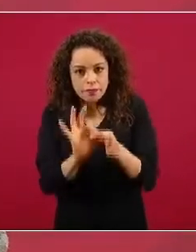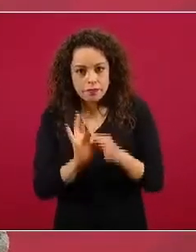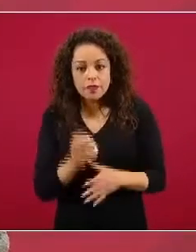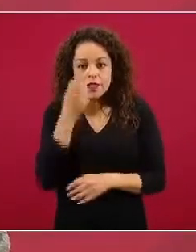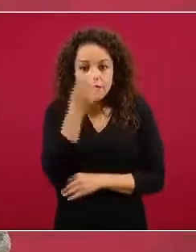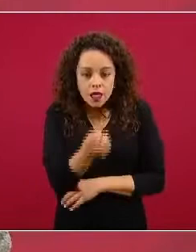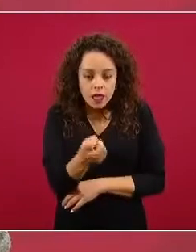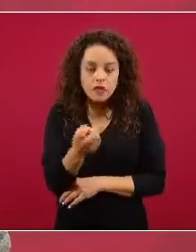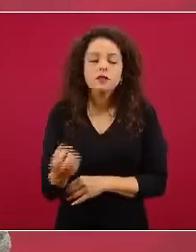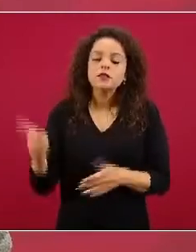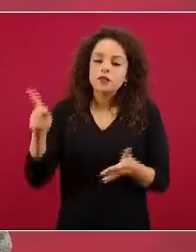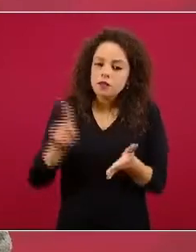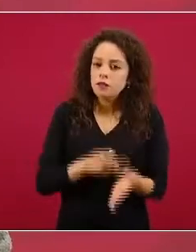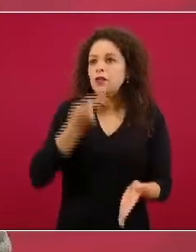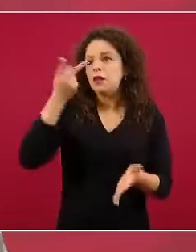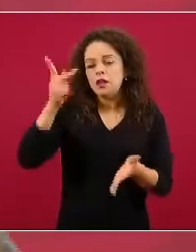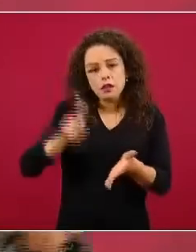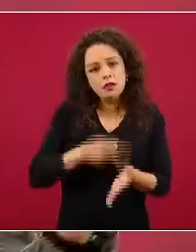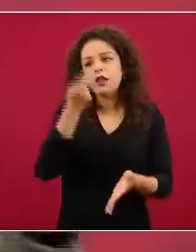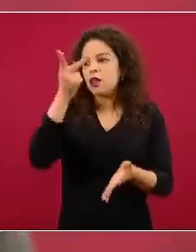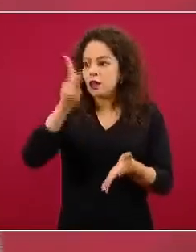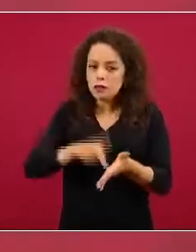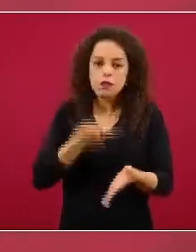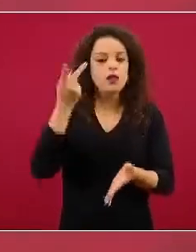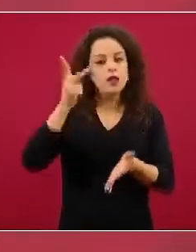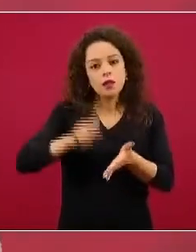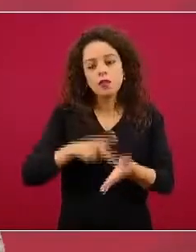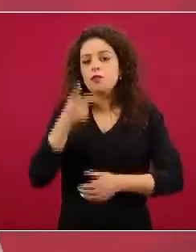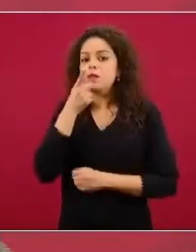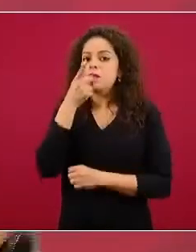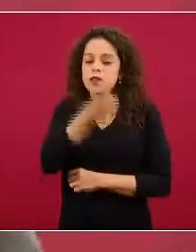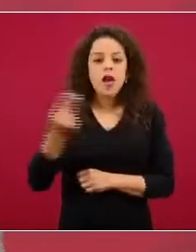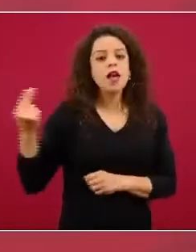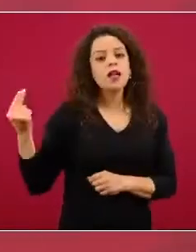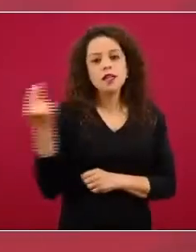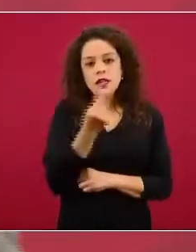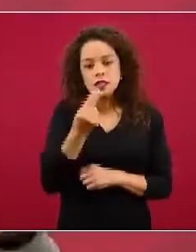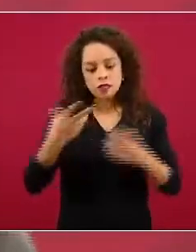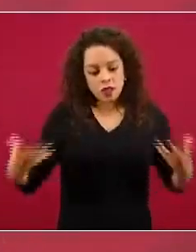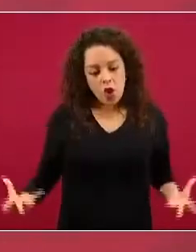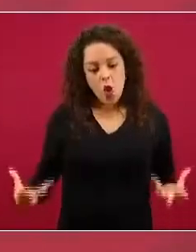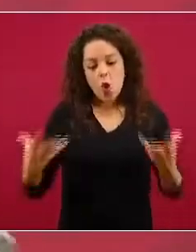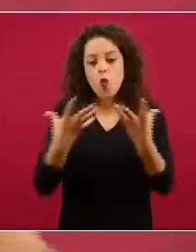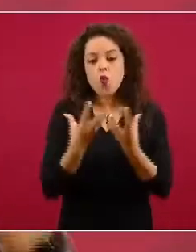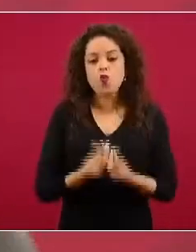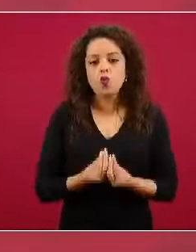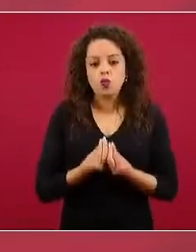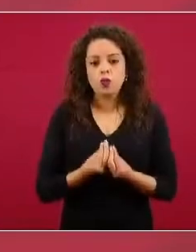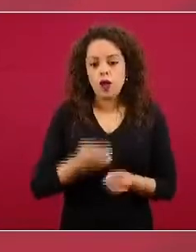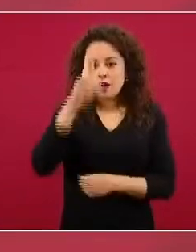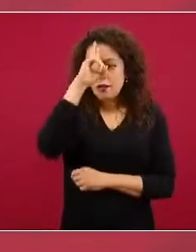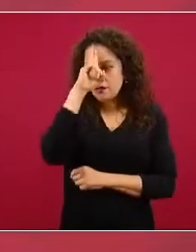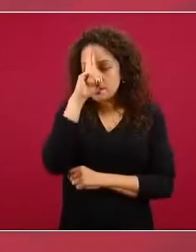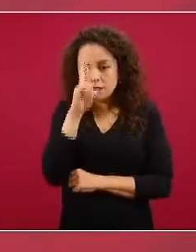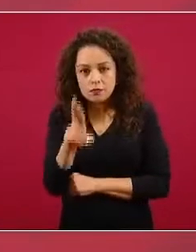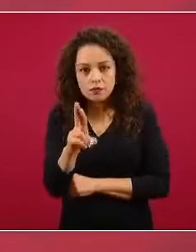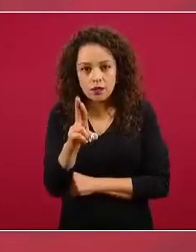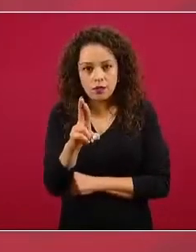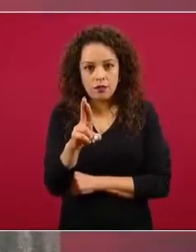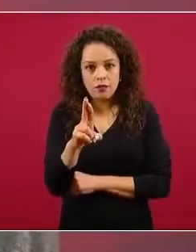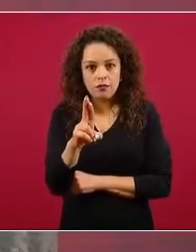y otra y otra vez al sentido de unidad, al sentido de cordialidad, de respeto, de